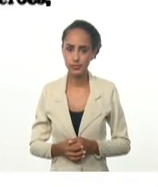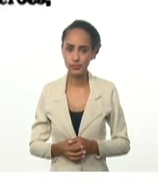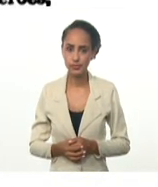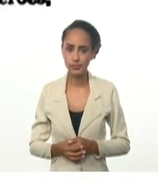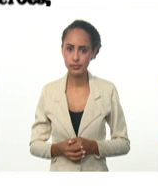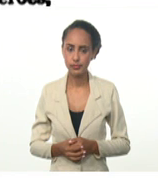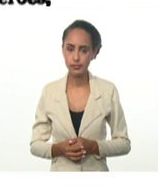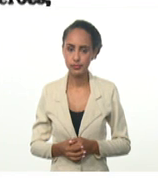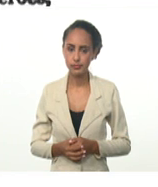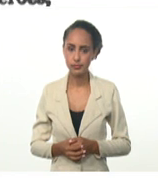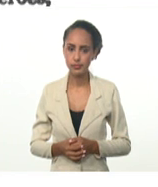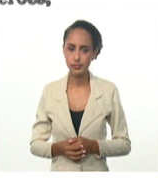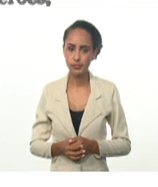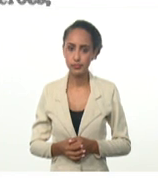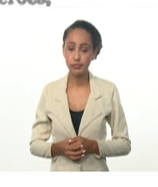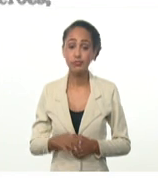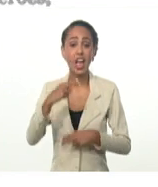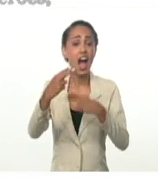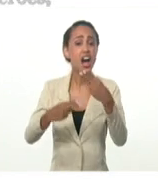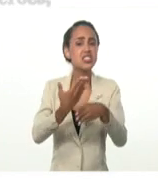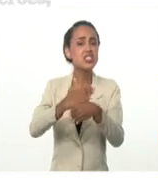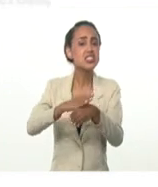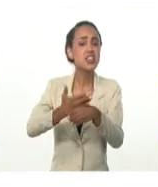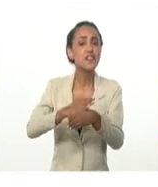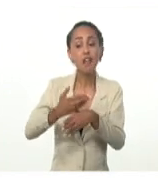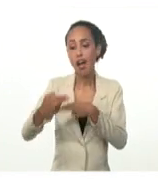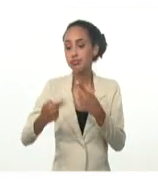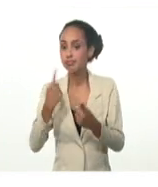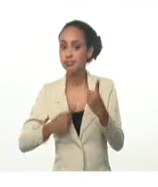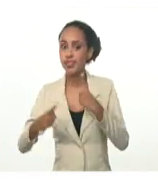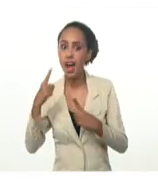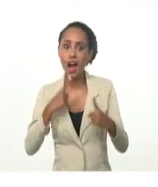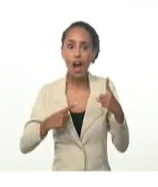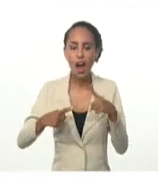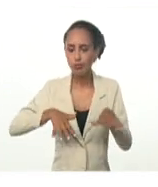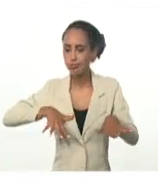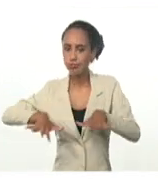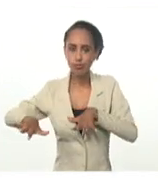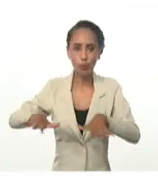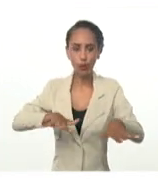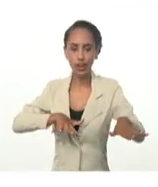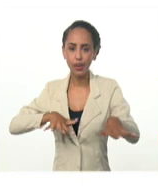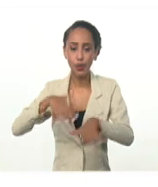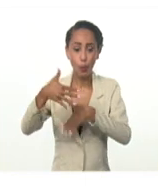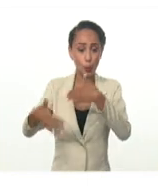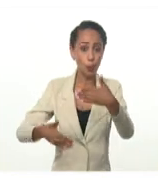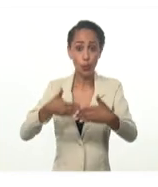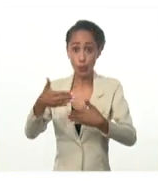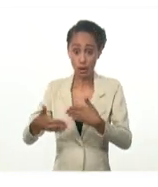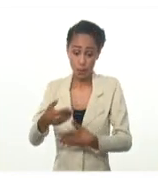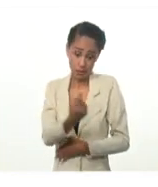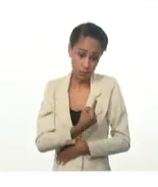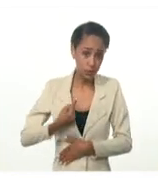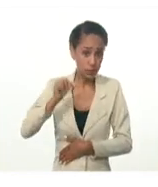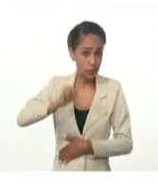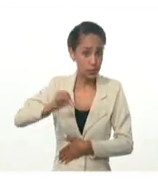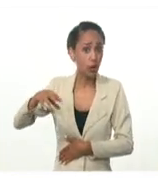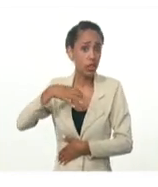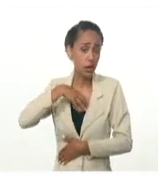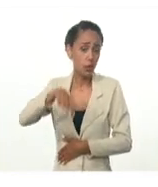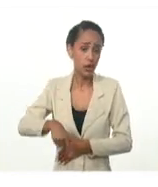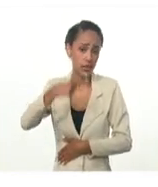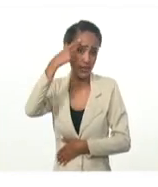Hacer, ver por qué denota una acción, romper la inercia, movilizarnos para salir de las crisis que como humanidad padecemos en este siglo